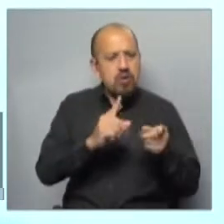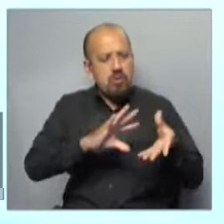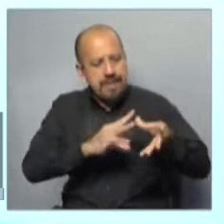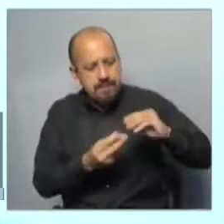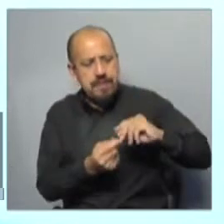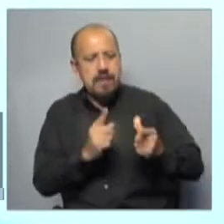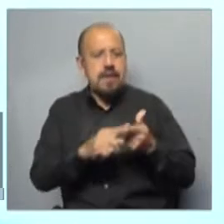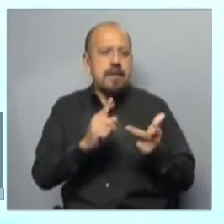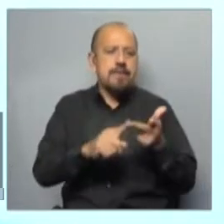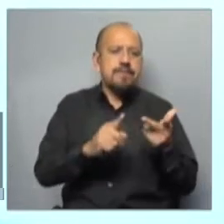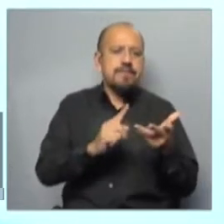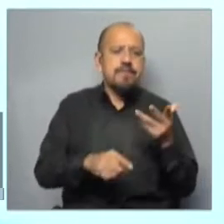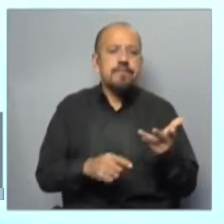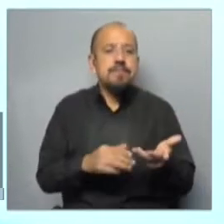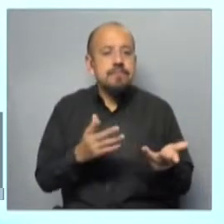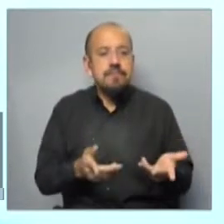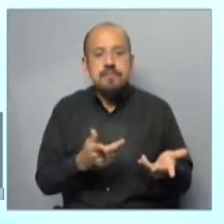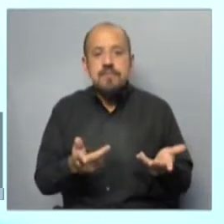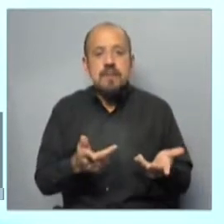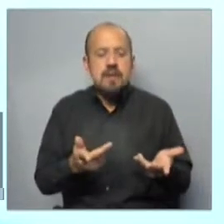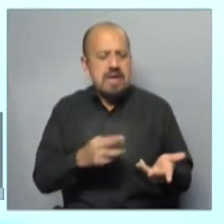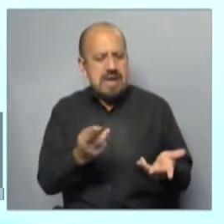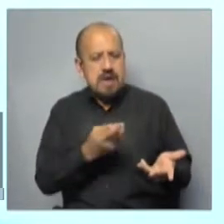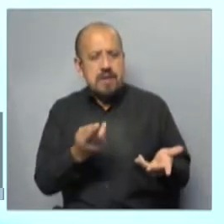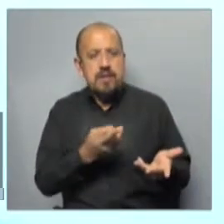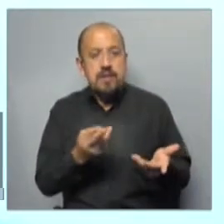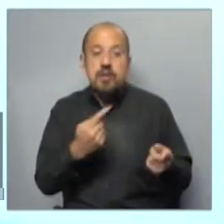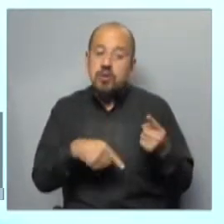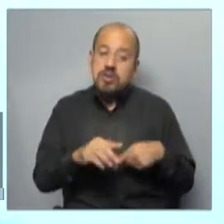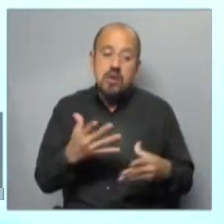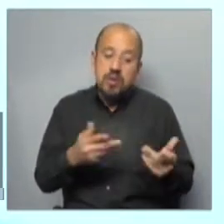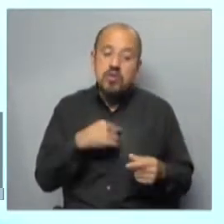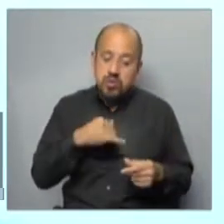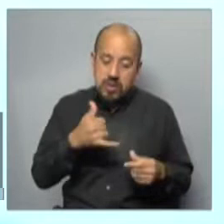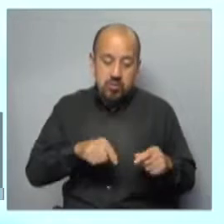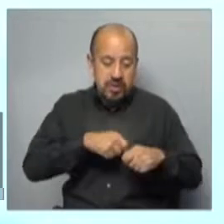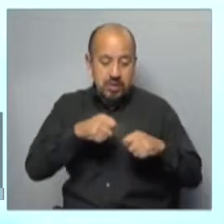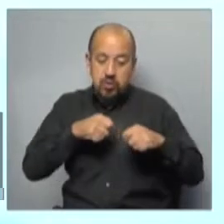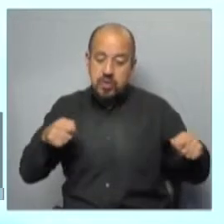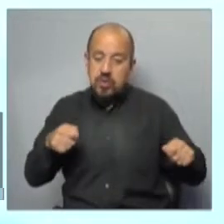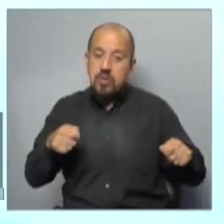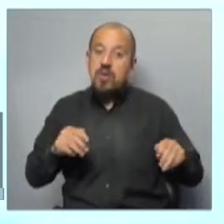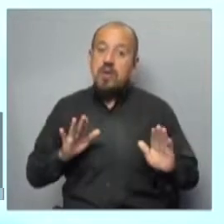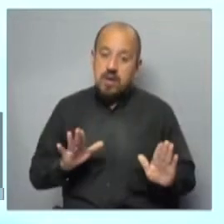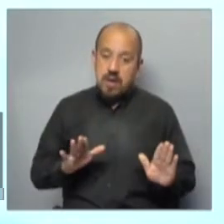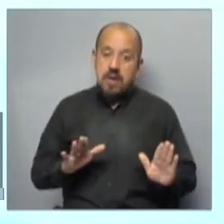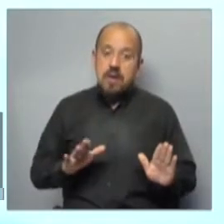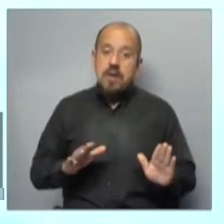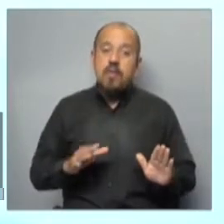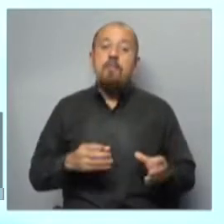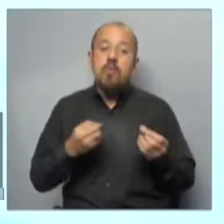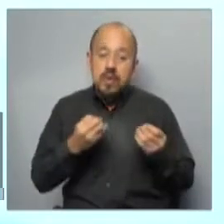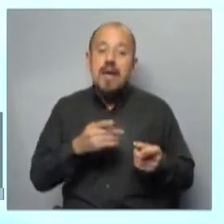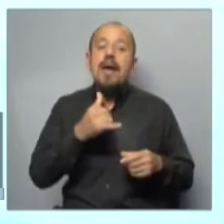no el que salía de lo común alteró un diagnóstico bueno entonces tiene una razón de